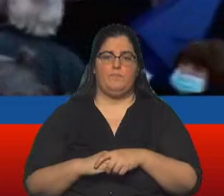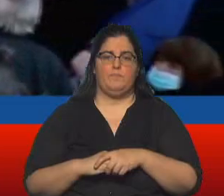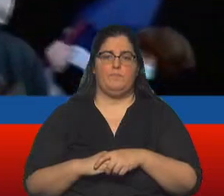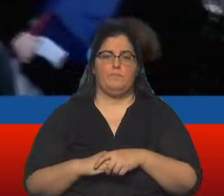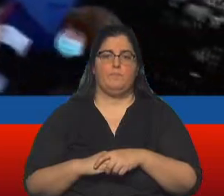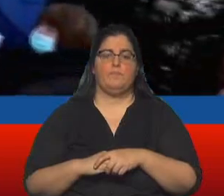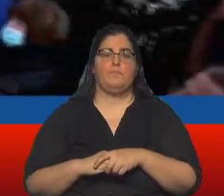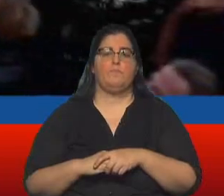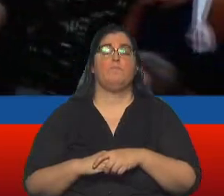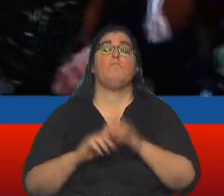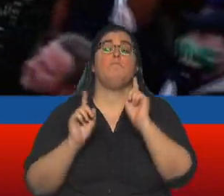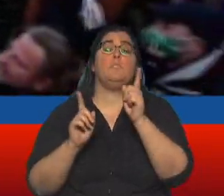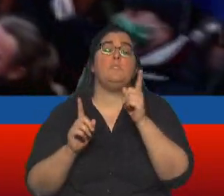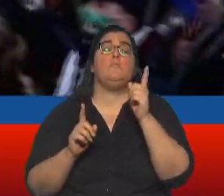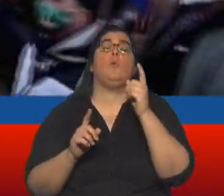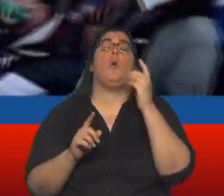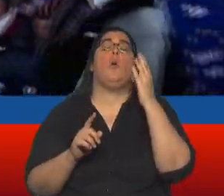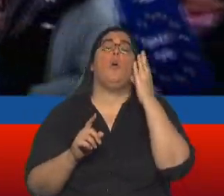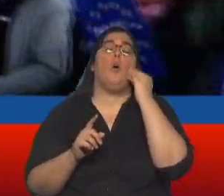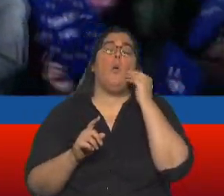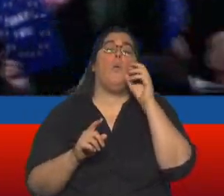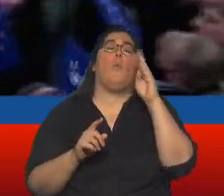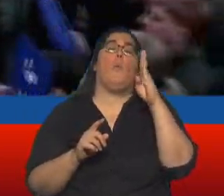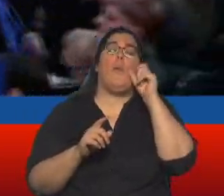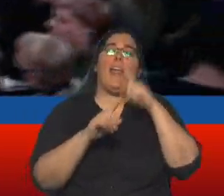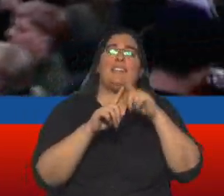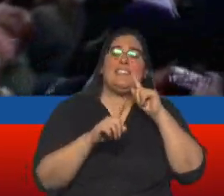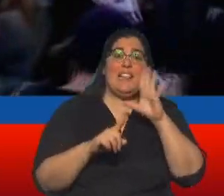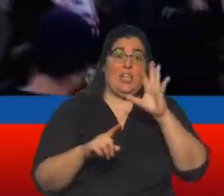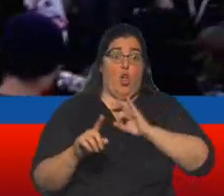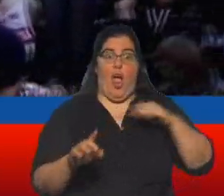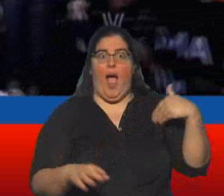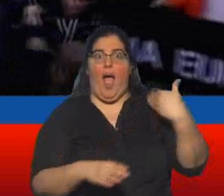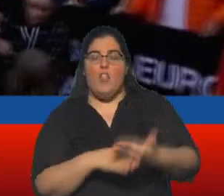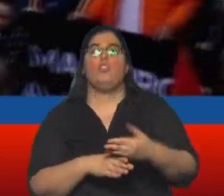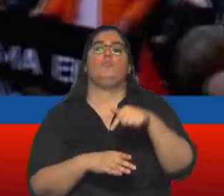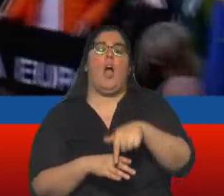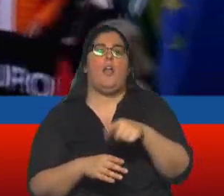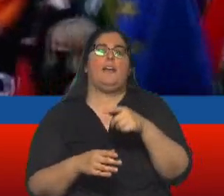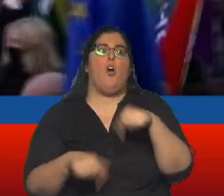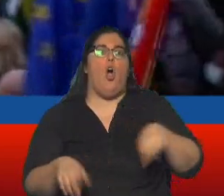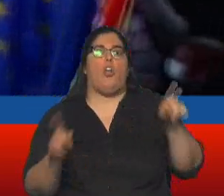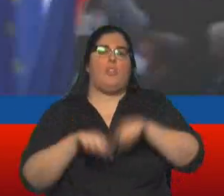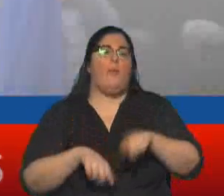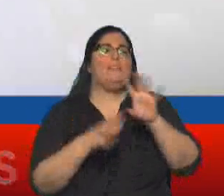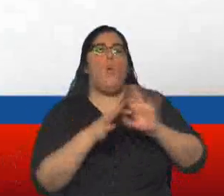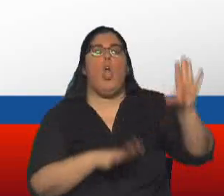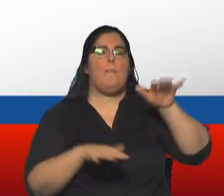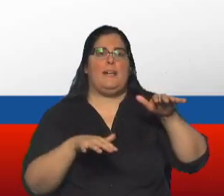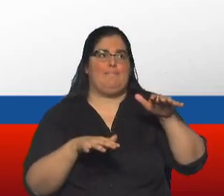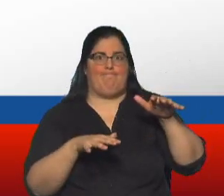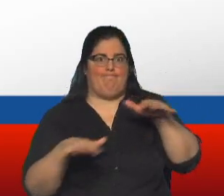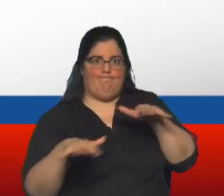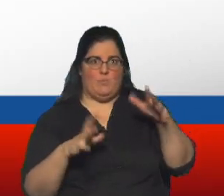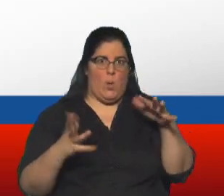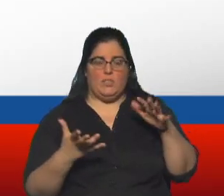Cinco años después del Brexit, otro conflicto hace tambalear al bloque. El Polexit es una fake news, aclaró el